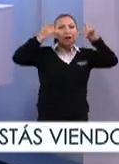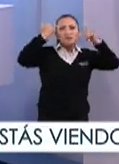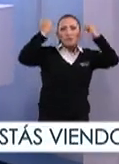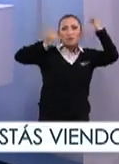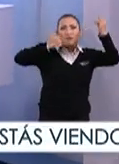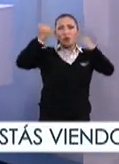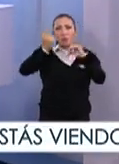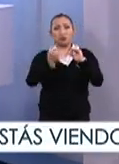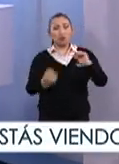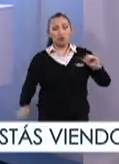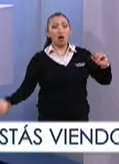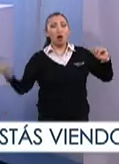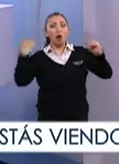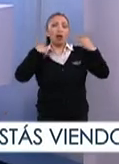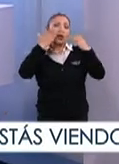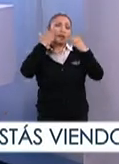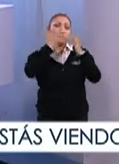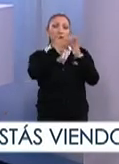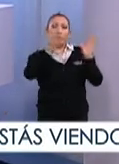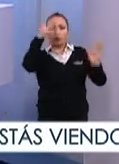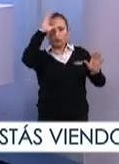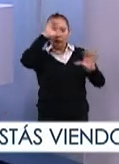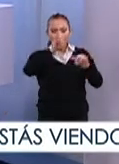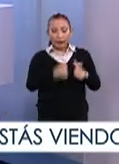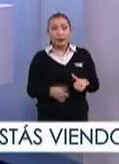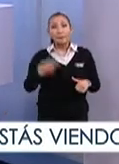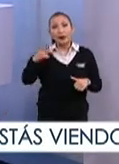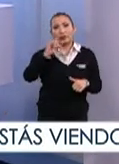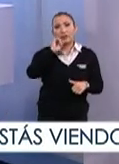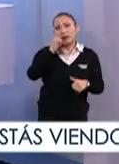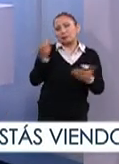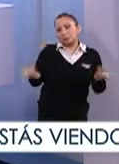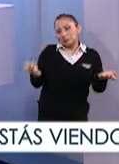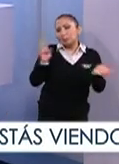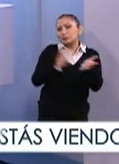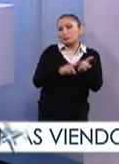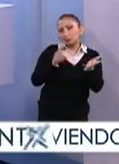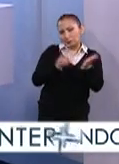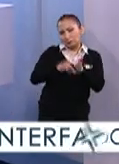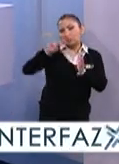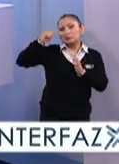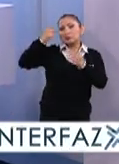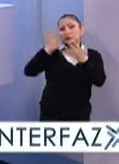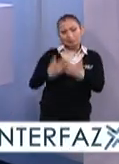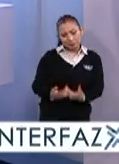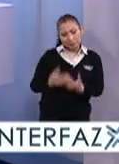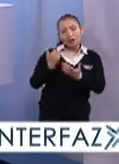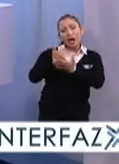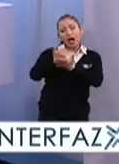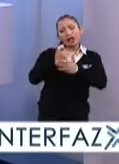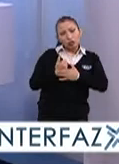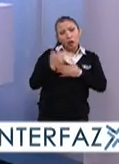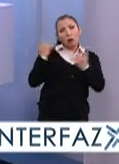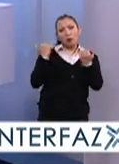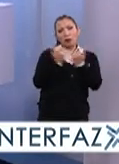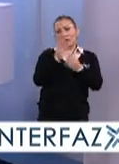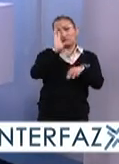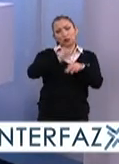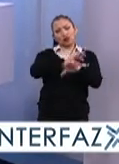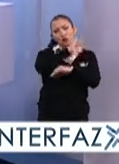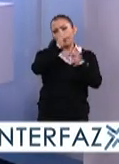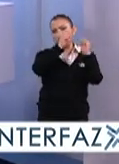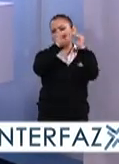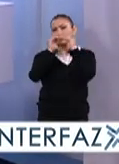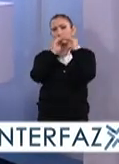creadores, de los grandes genios de la cultura y el arte. Pero también, por supuesto, las tecnologías permiten democratizar lo que